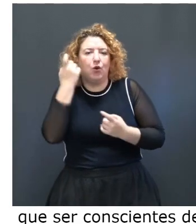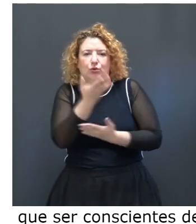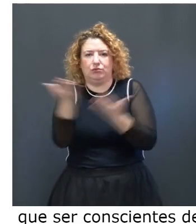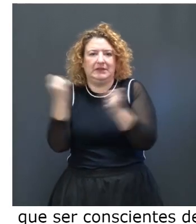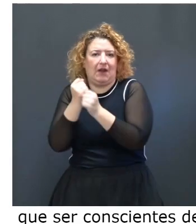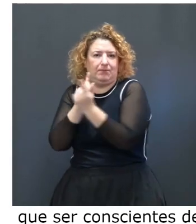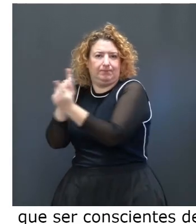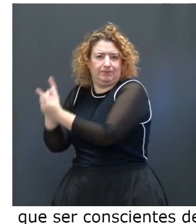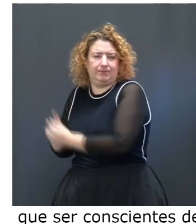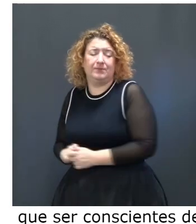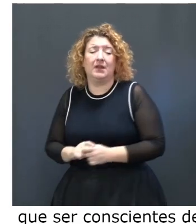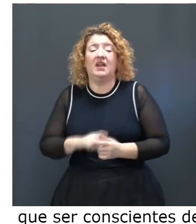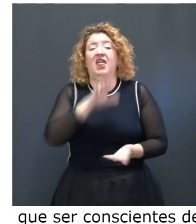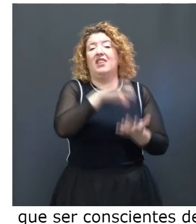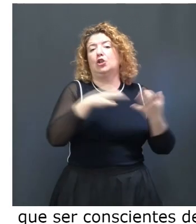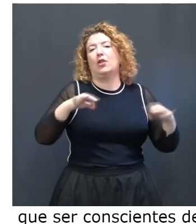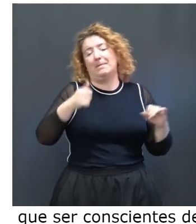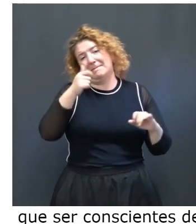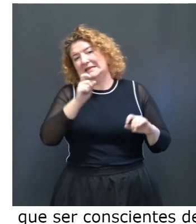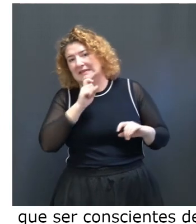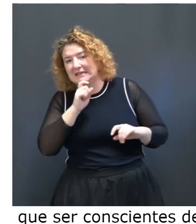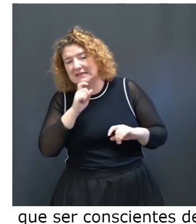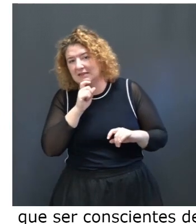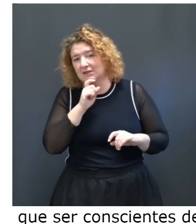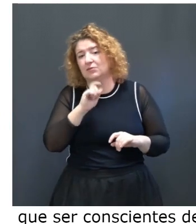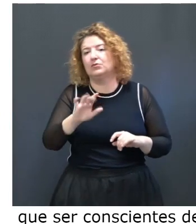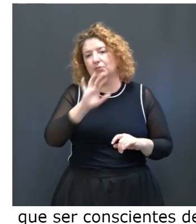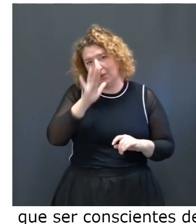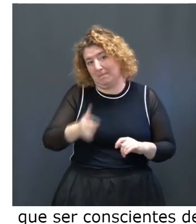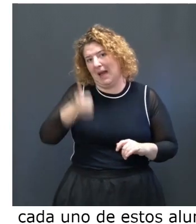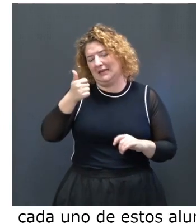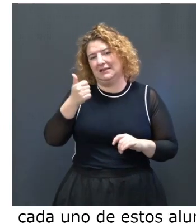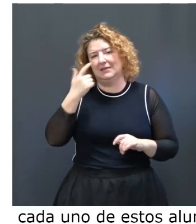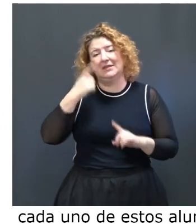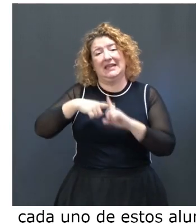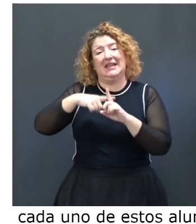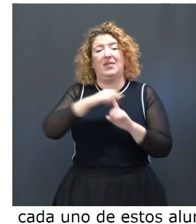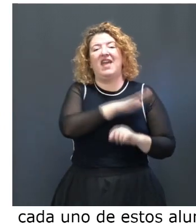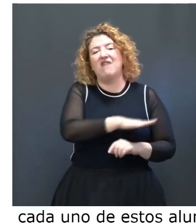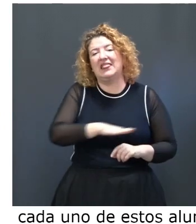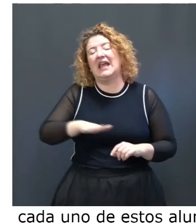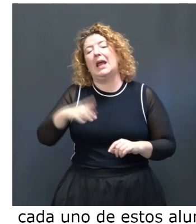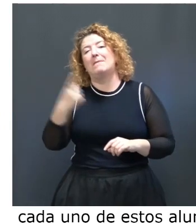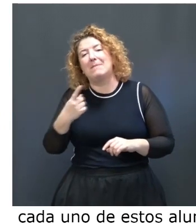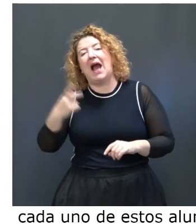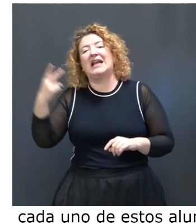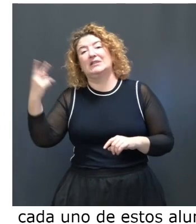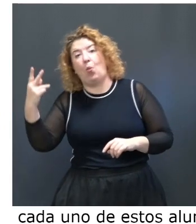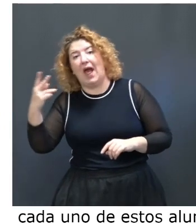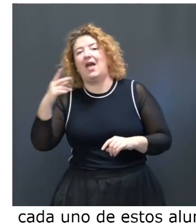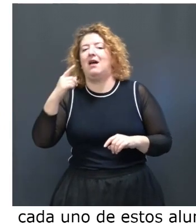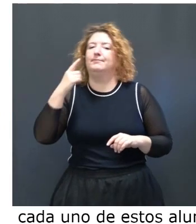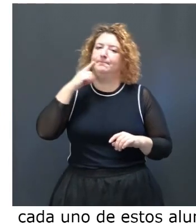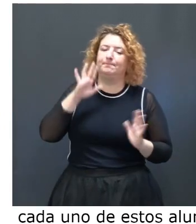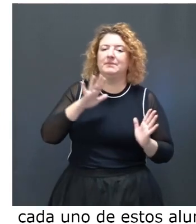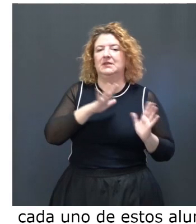centro ordinario sí que es mucho más complicado, sobre todo conforme vamos subiendo, ¿no? A nivel de infantil, primaria y a secundaria yo solo he